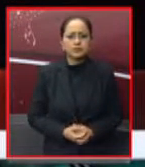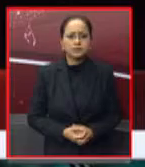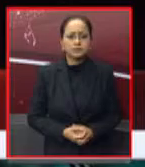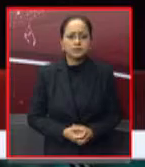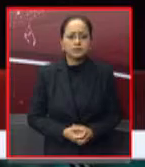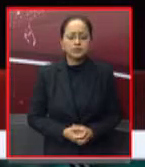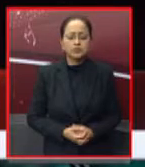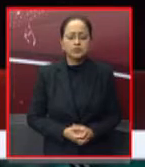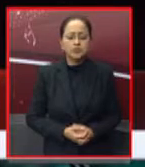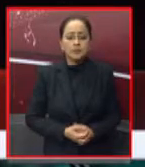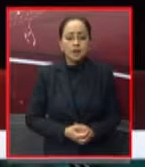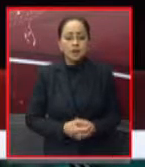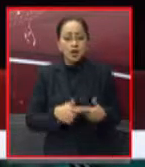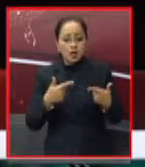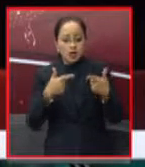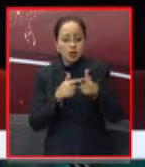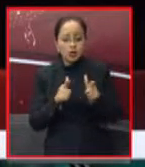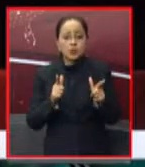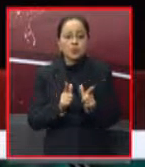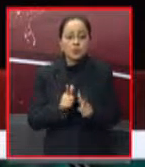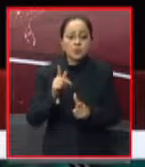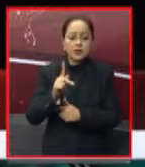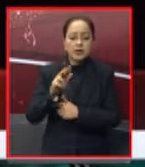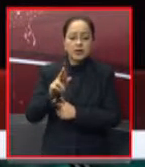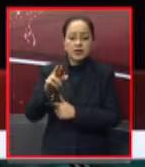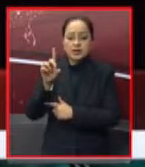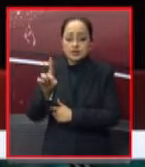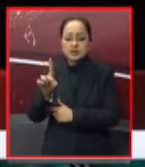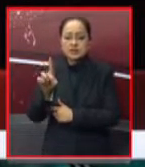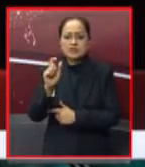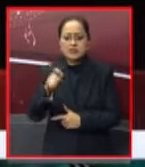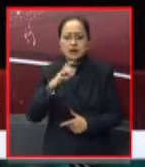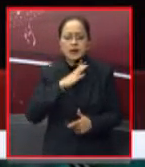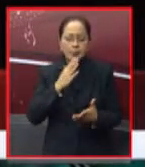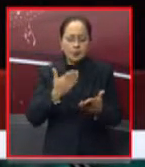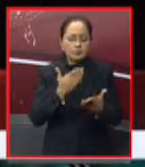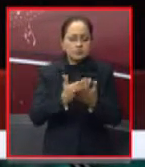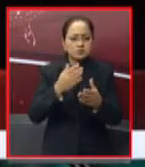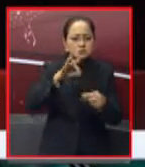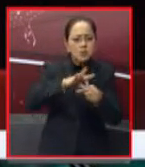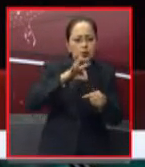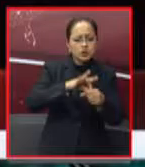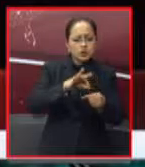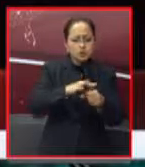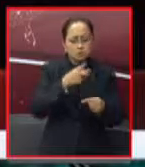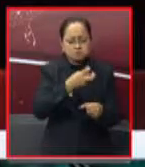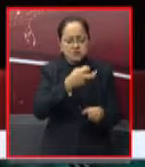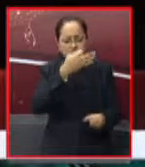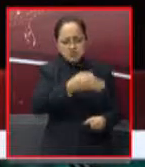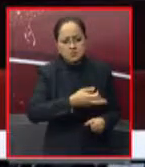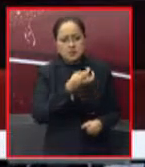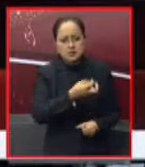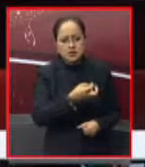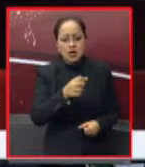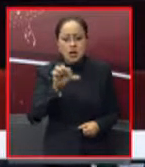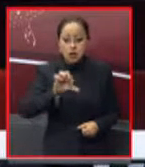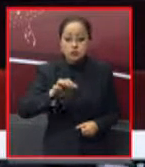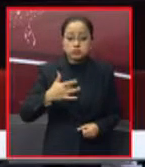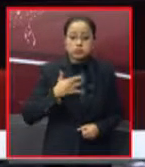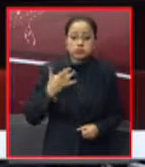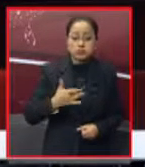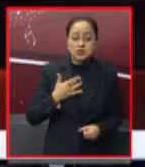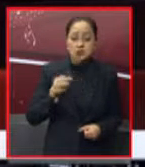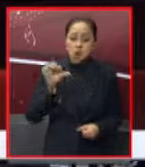agrado el Partido de la Revolución Democrática votará a favor de este dictamen, porque estamos convencidos que hoy es el momento del